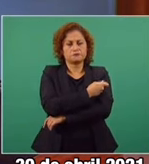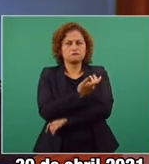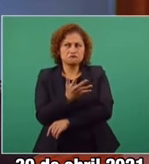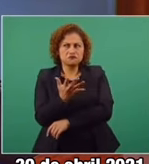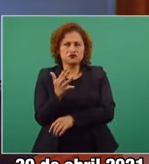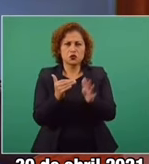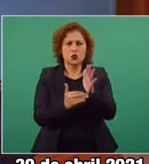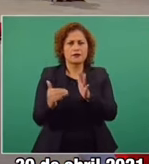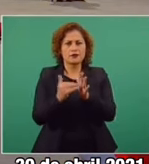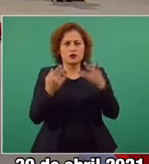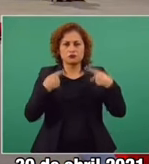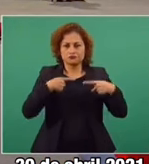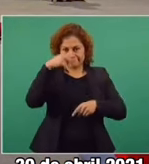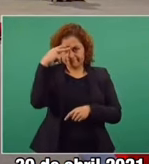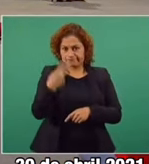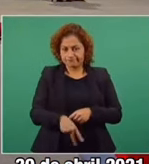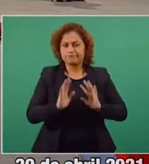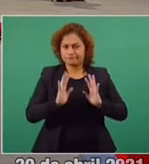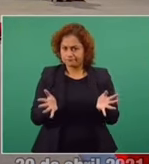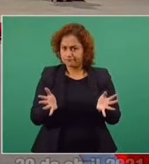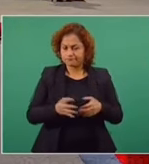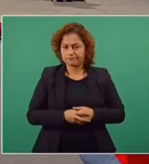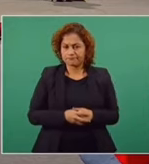50 millones de mexicanos.